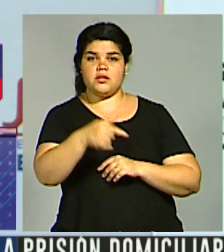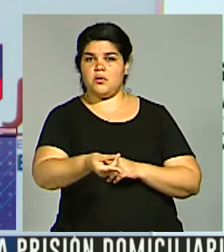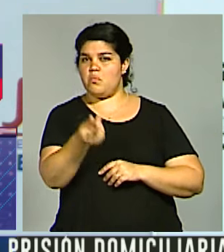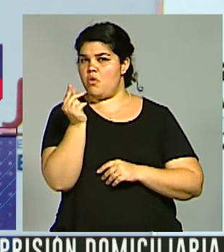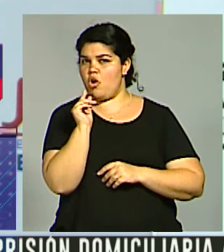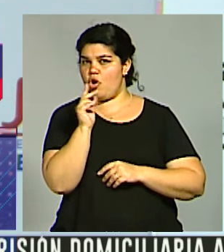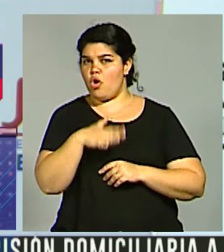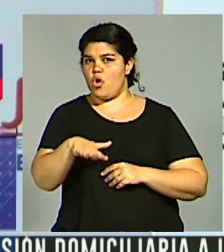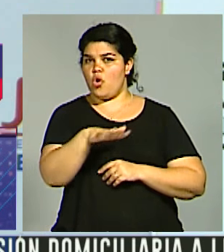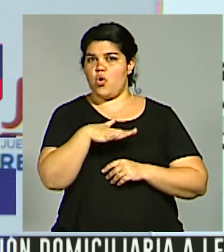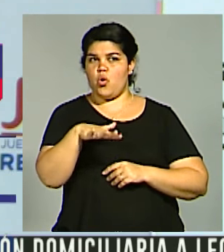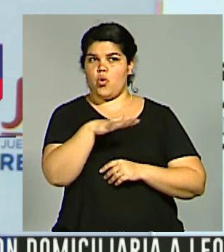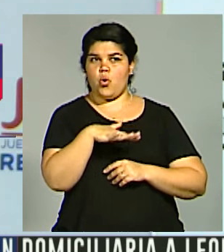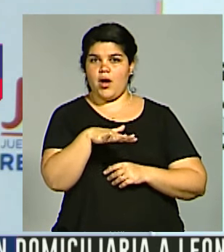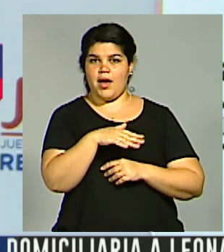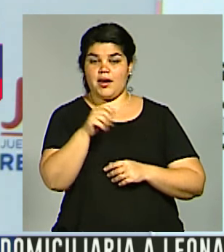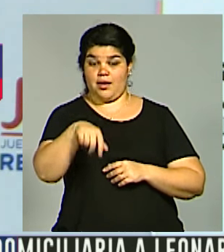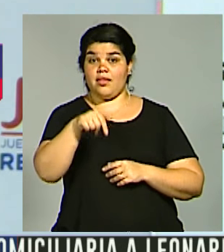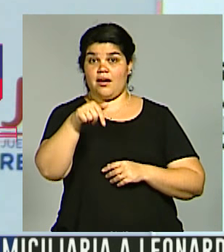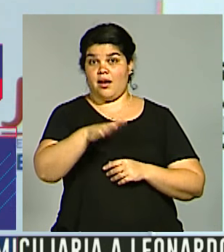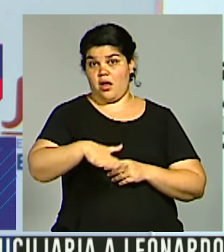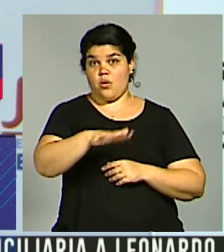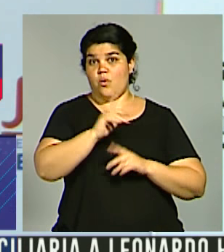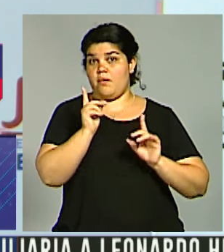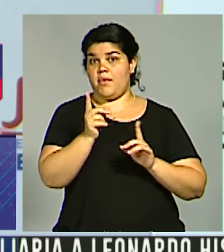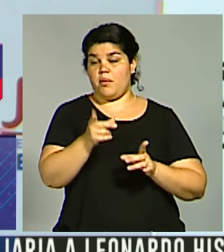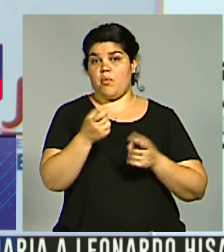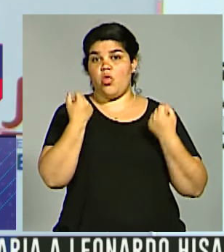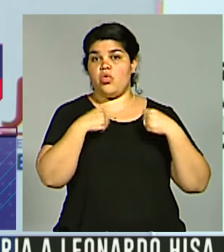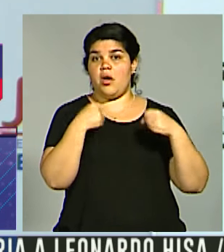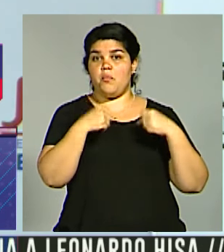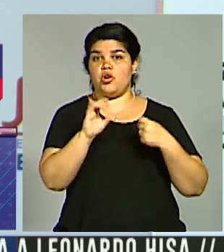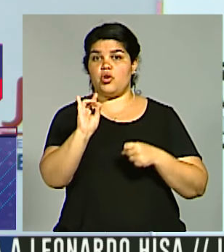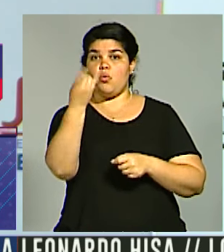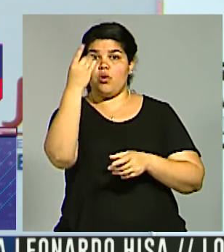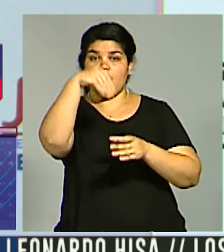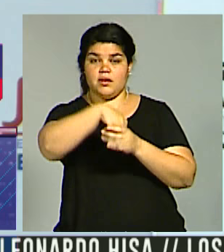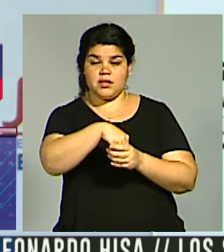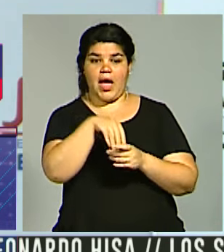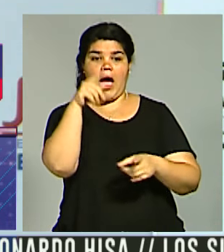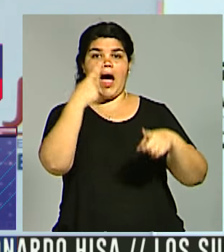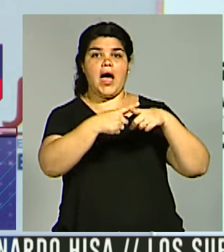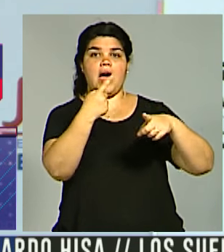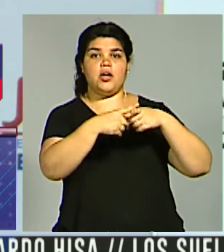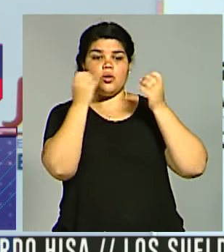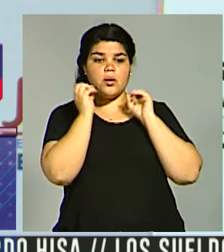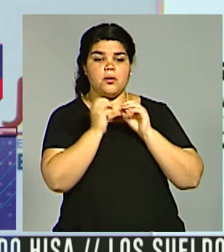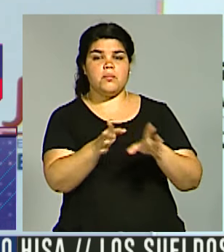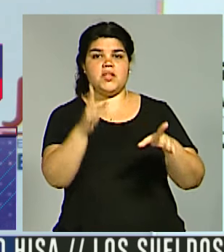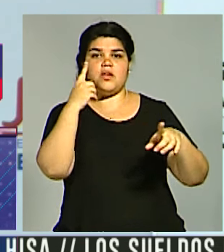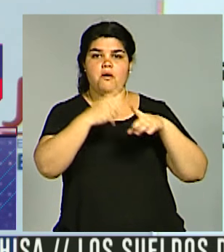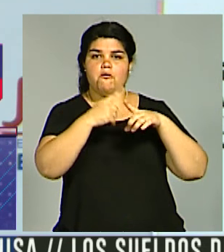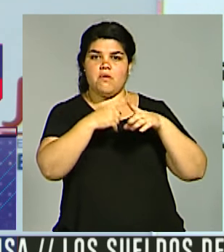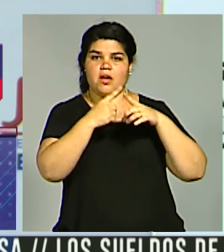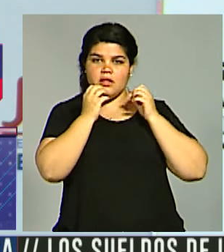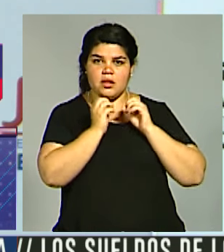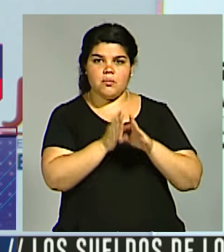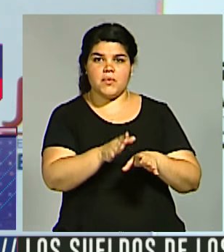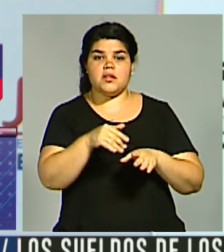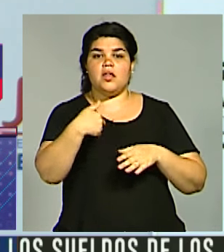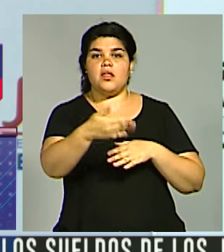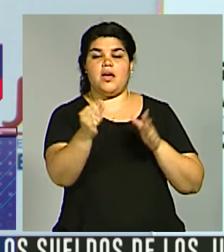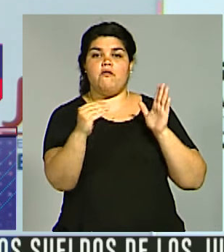playón, en uno de los playones de acá de deportes de la universidad, se hacía justamente un acto para inaugurar lo que van a ser las actividades que van a estar